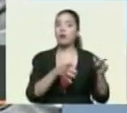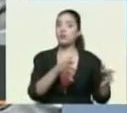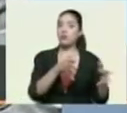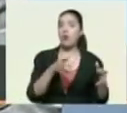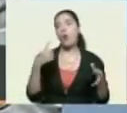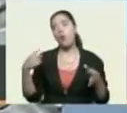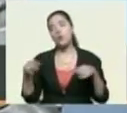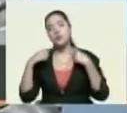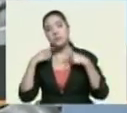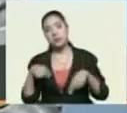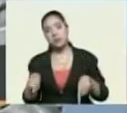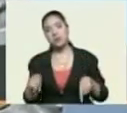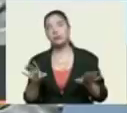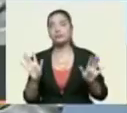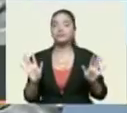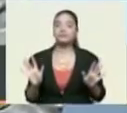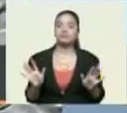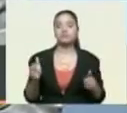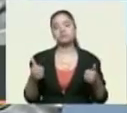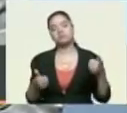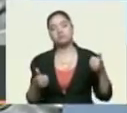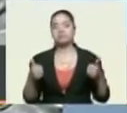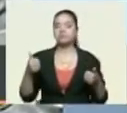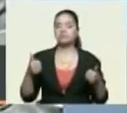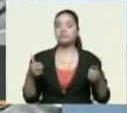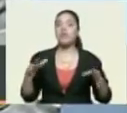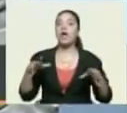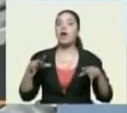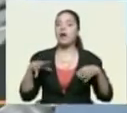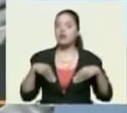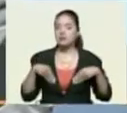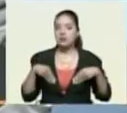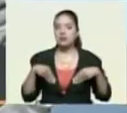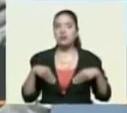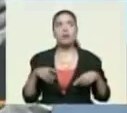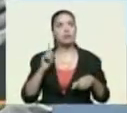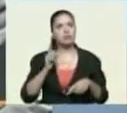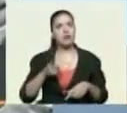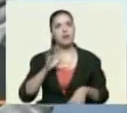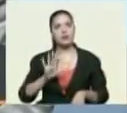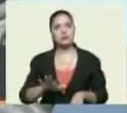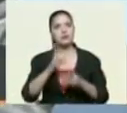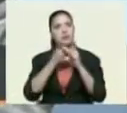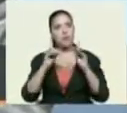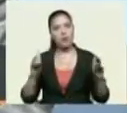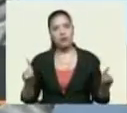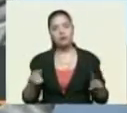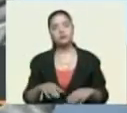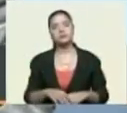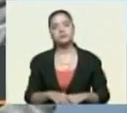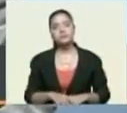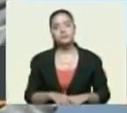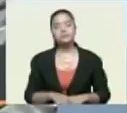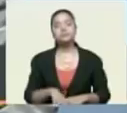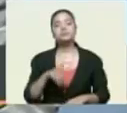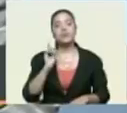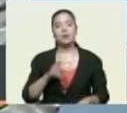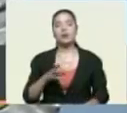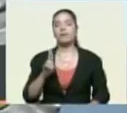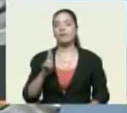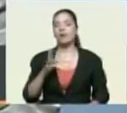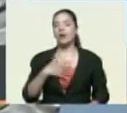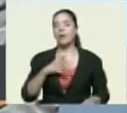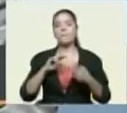otros perdiendo, no solo aceptan los resultados, como debe ser dignamente en democracia, sino que apostaron a la paz, a